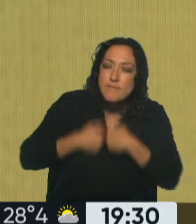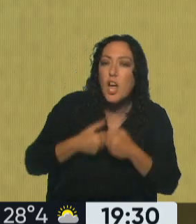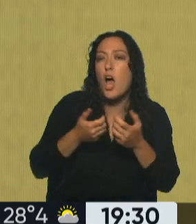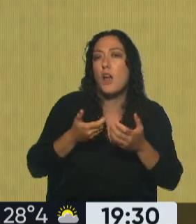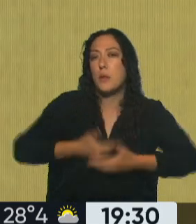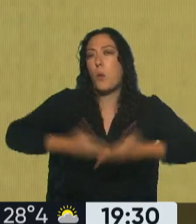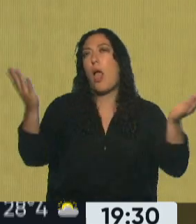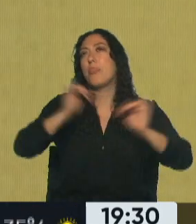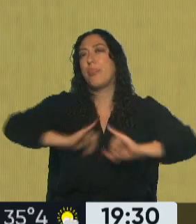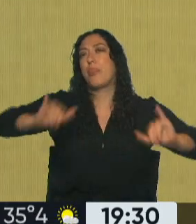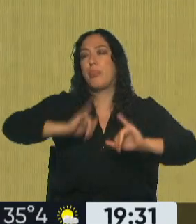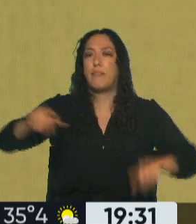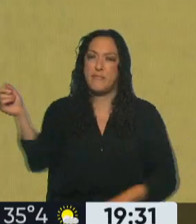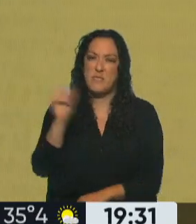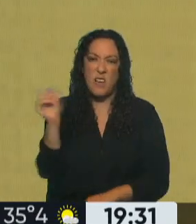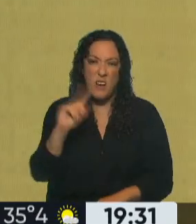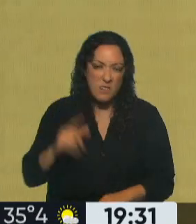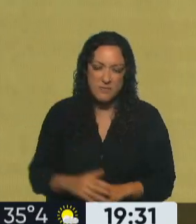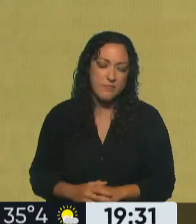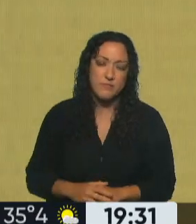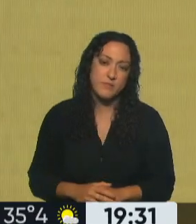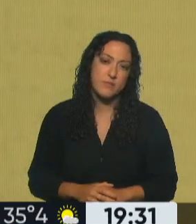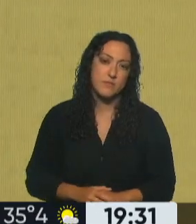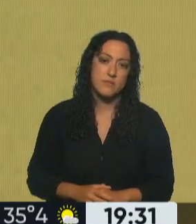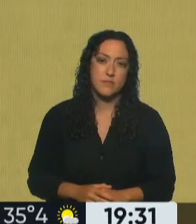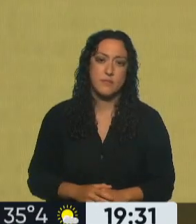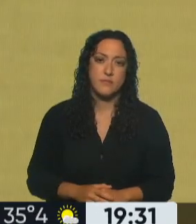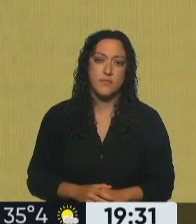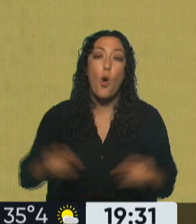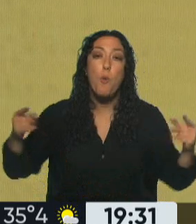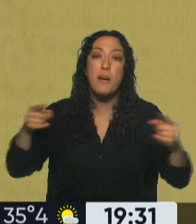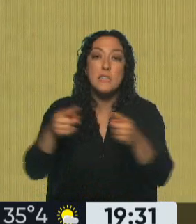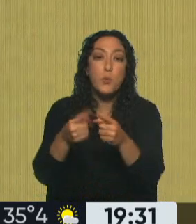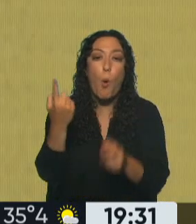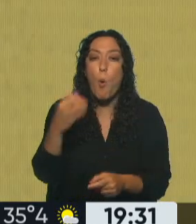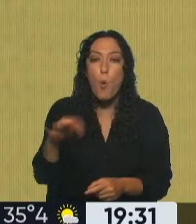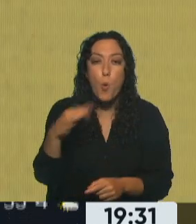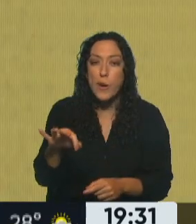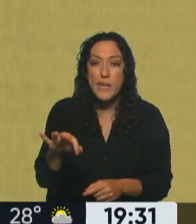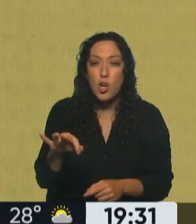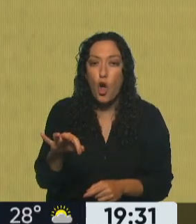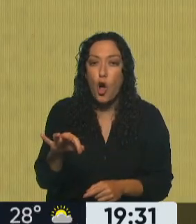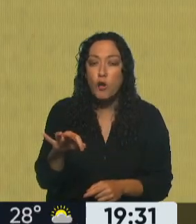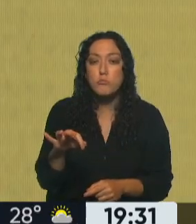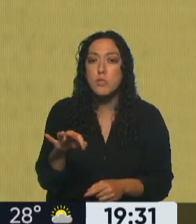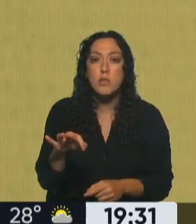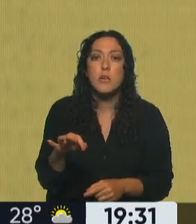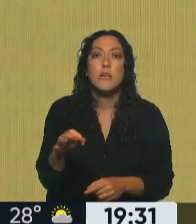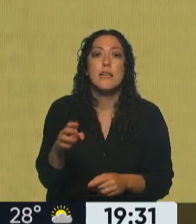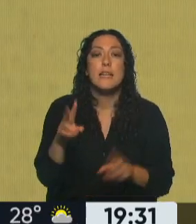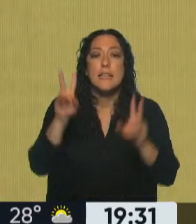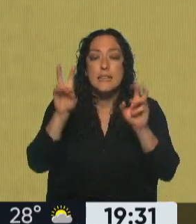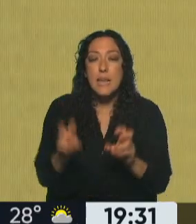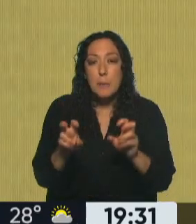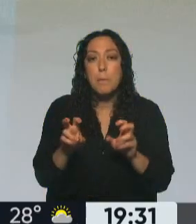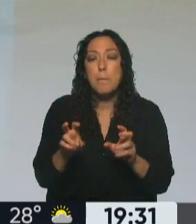hacerlo, por lo menos promocionar, para que el objetivo sea que tengan aquellas, sí, cuestiones, sí,